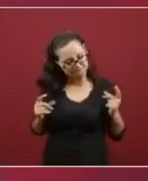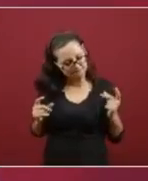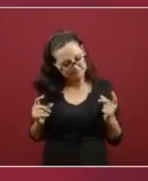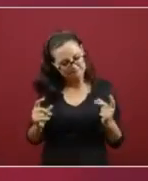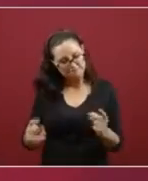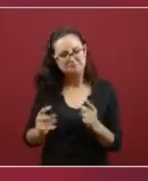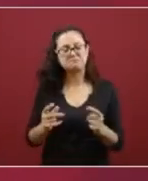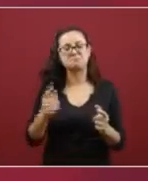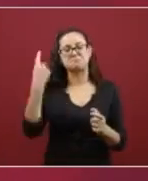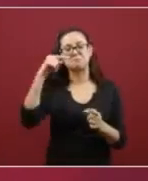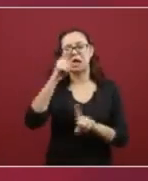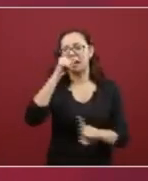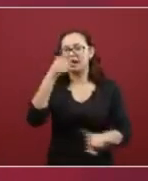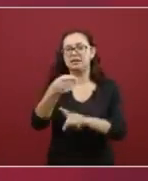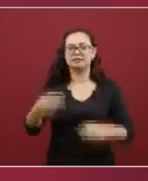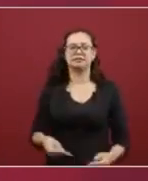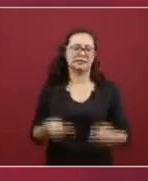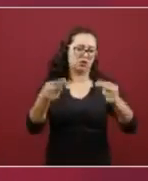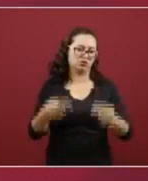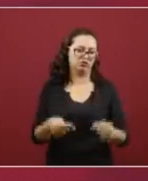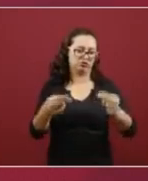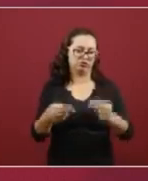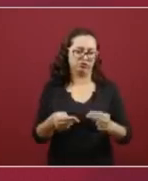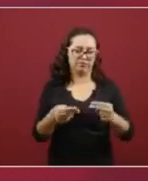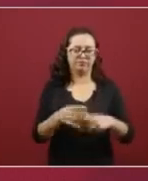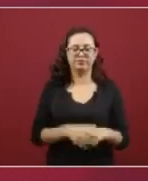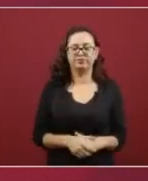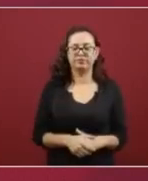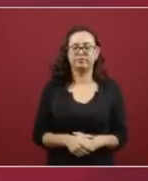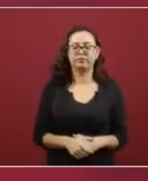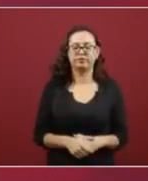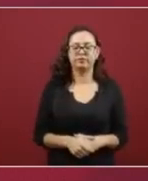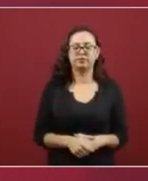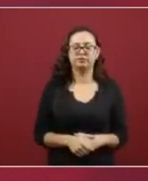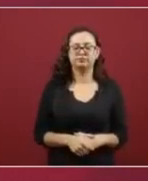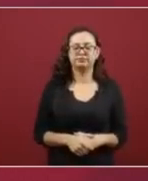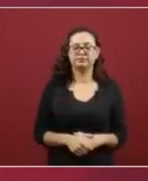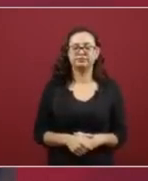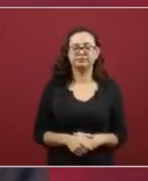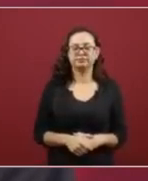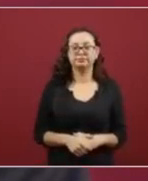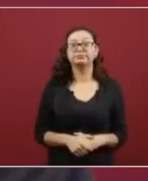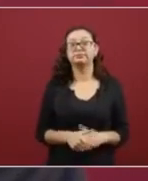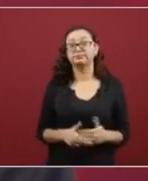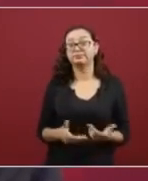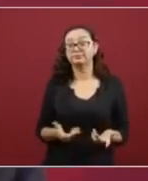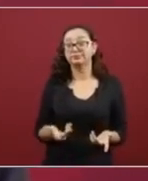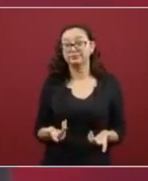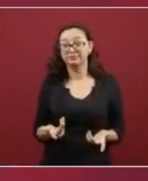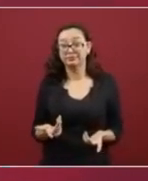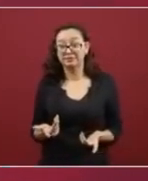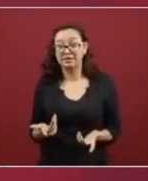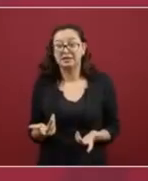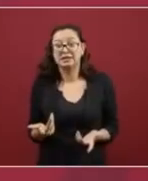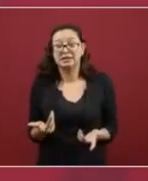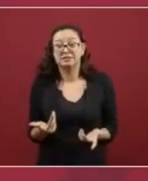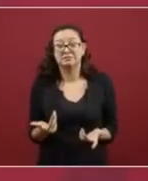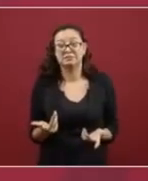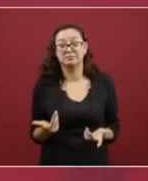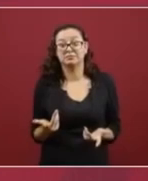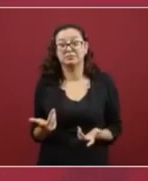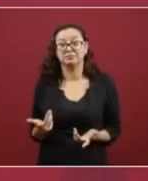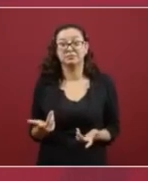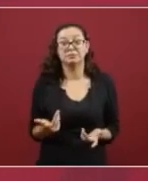Entonces, en ese propósito querían que los padres de familia se hicieran cargo